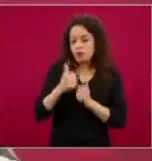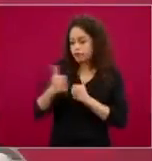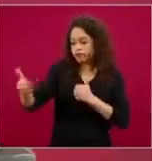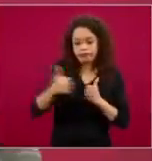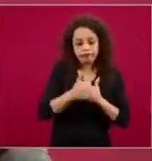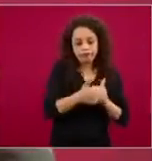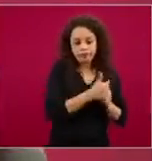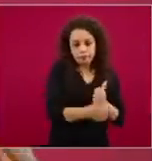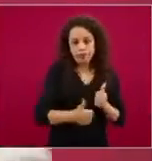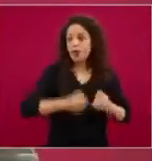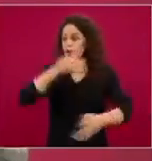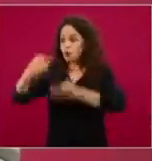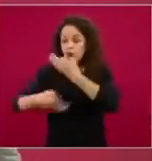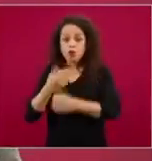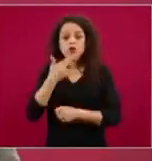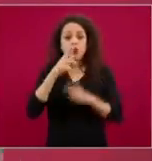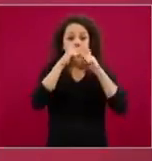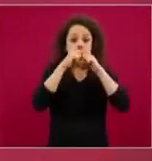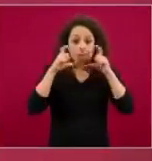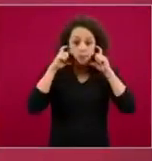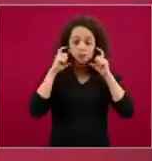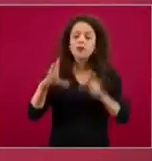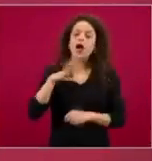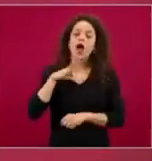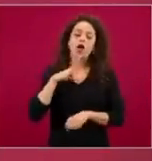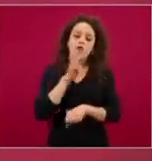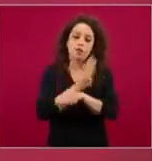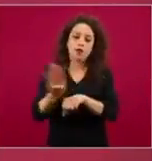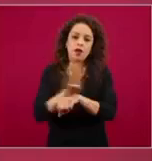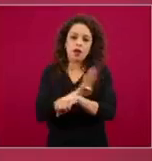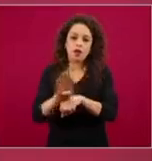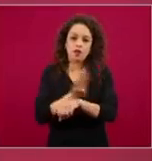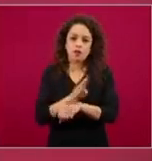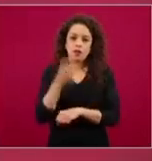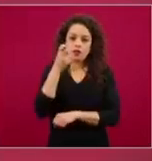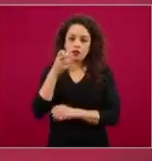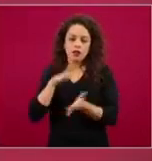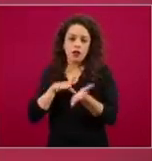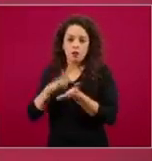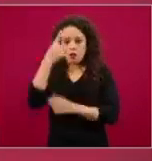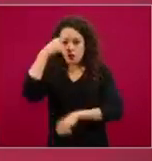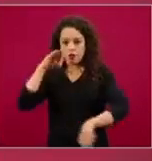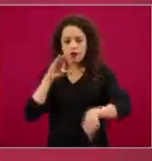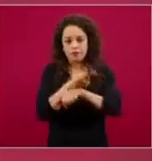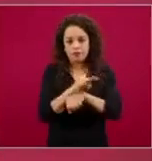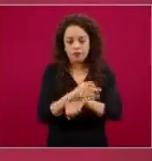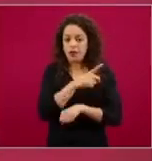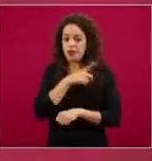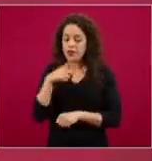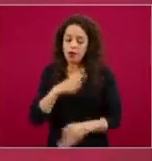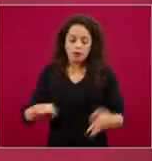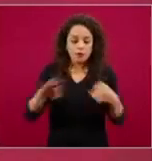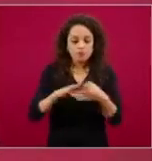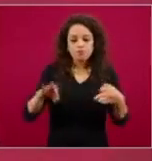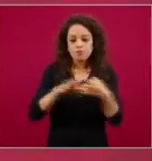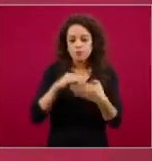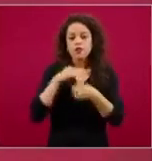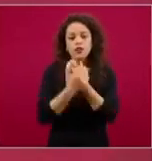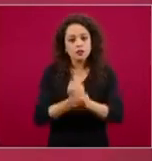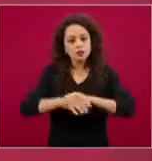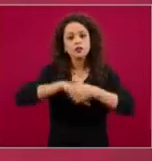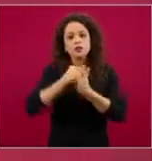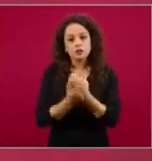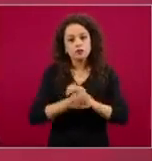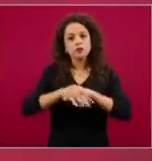lo utiliza, todo el mundo se beneficia de esta medida auxiliar de protección. Lávese las manos continuamente y si usted